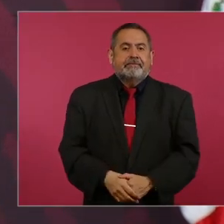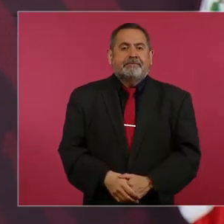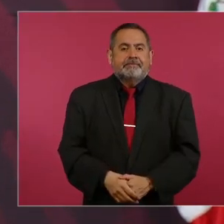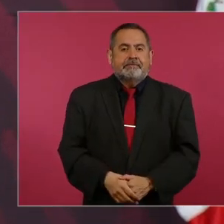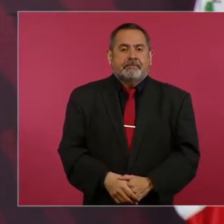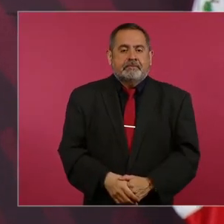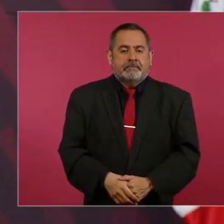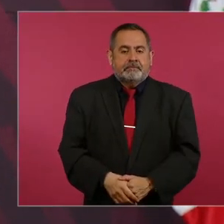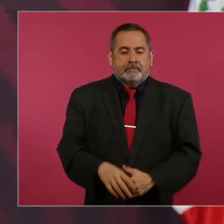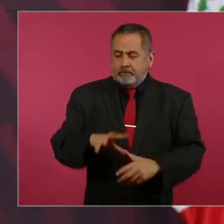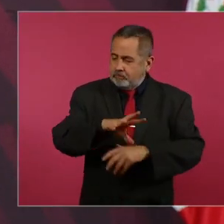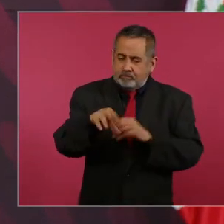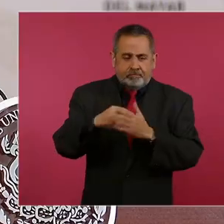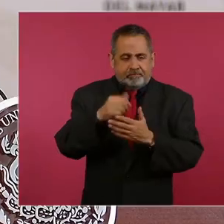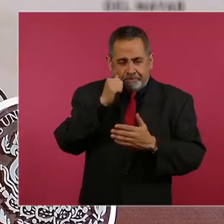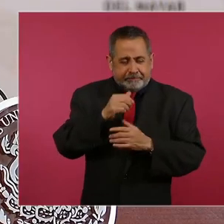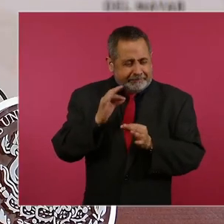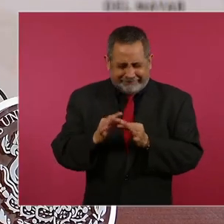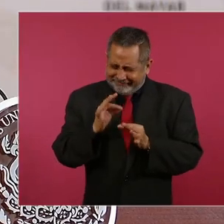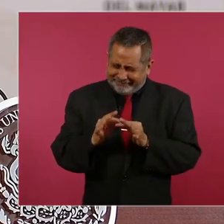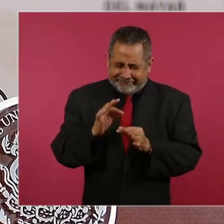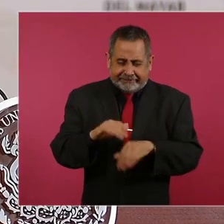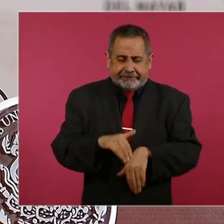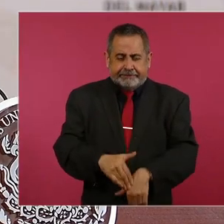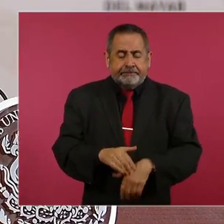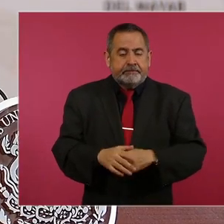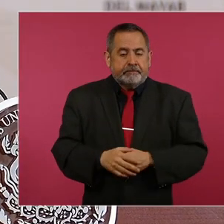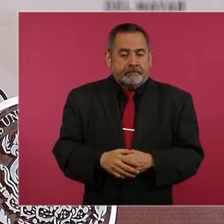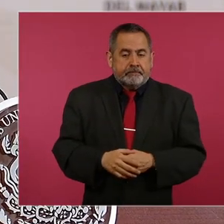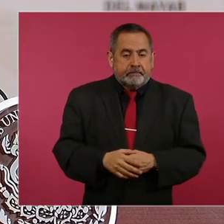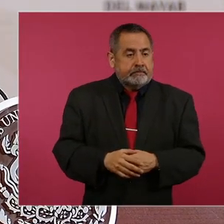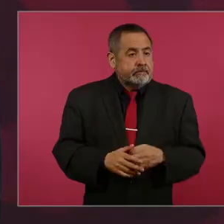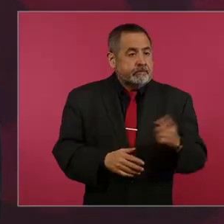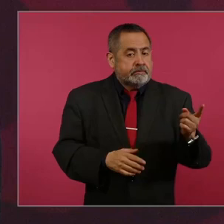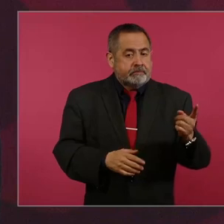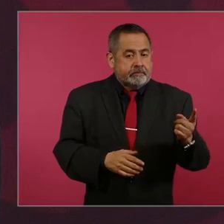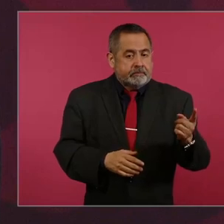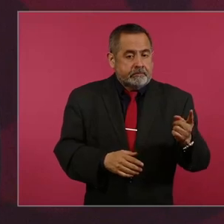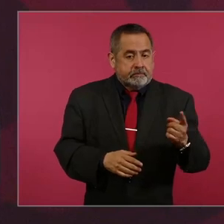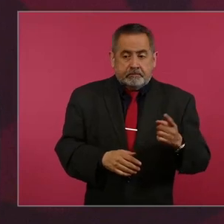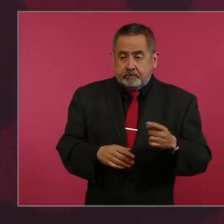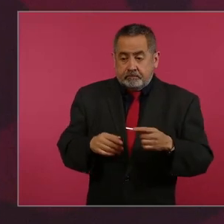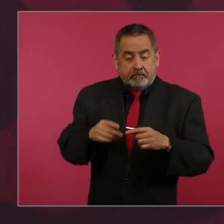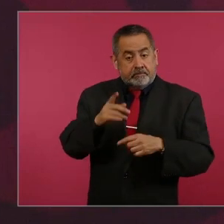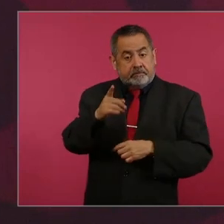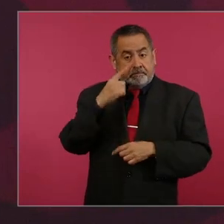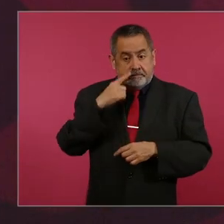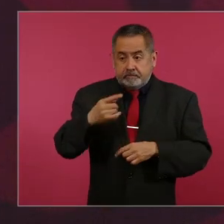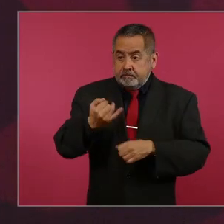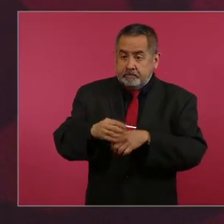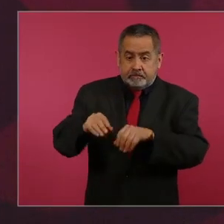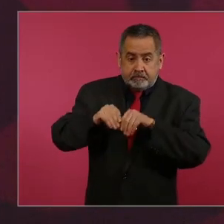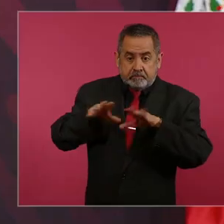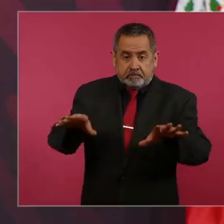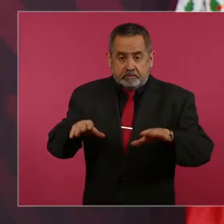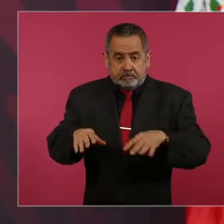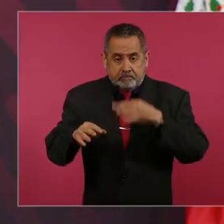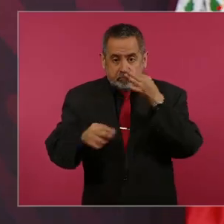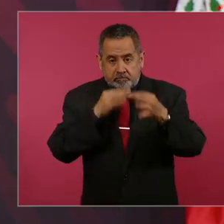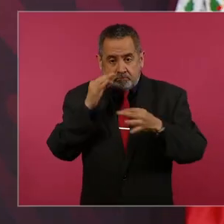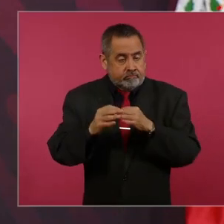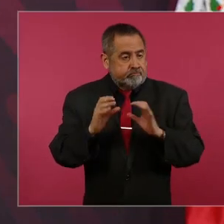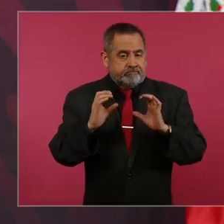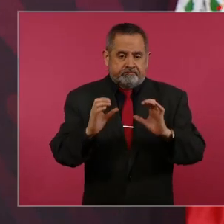todas las recomendaciones. Antes de que las emitan ya las cumplimos.